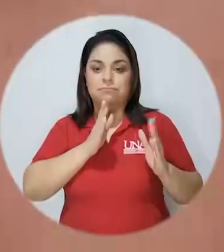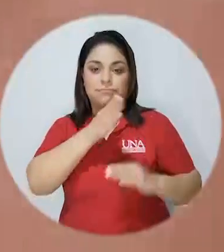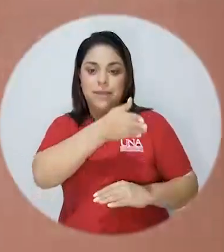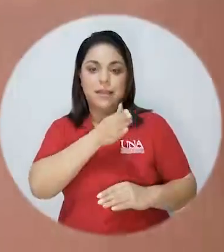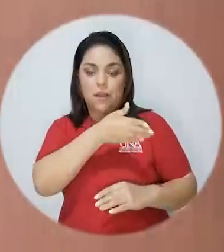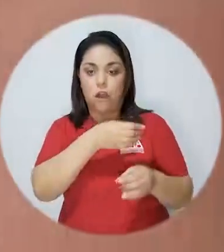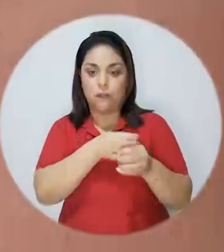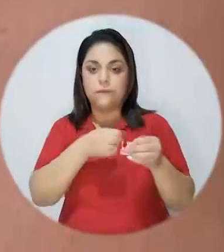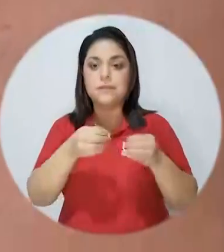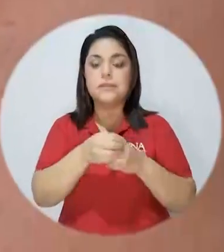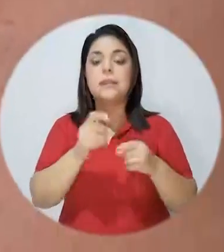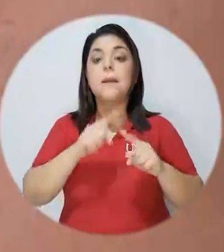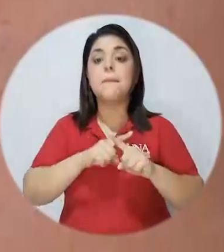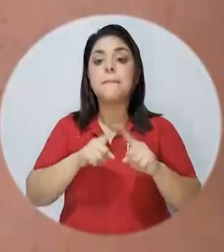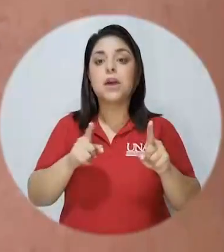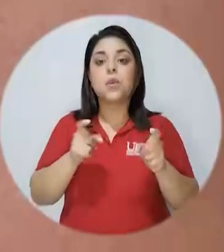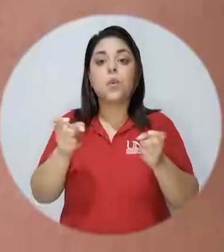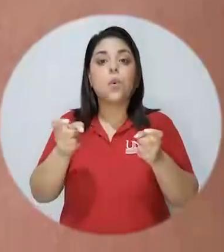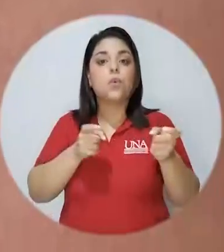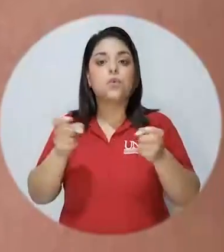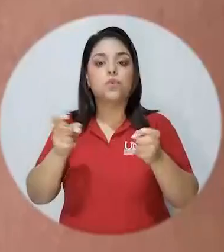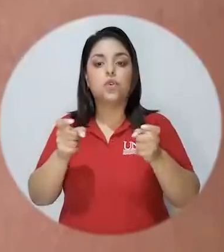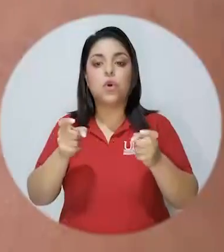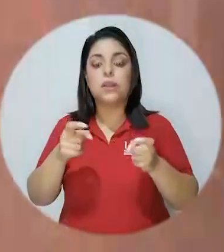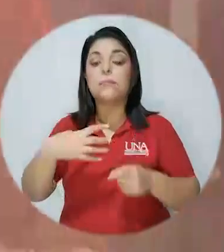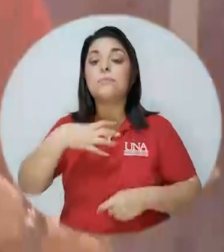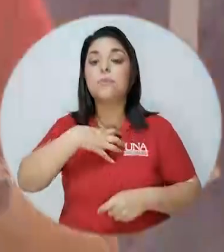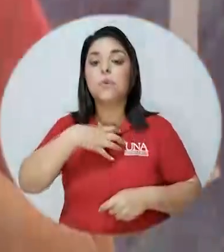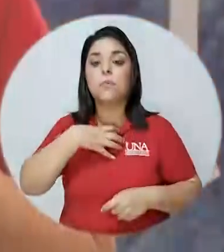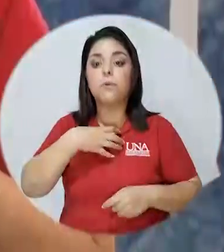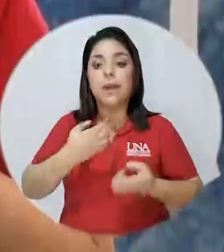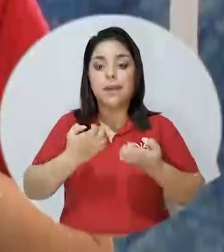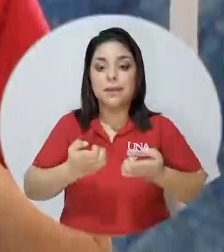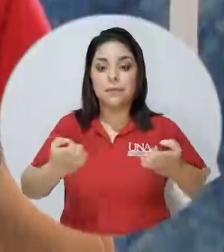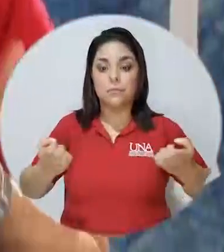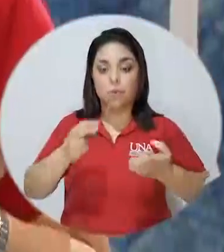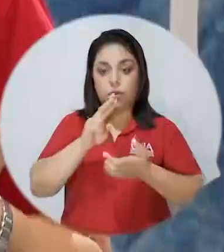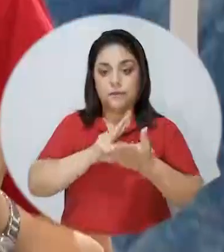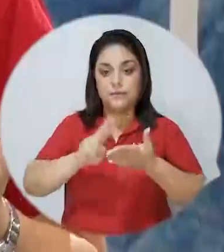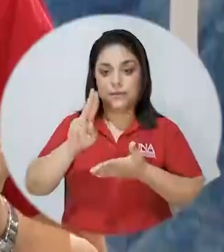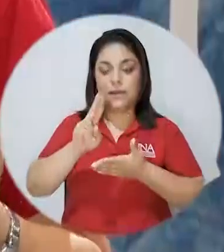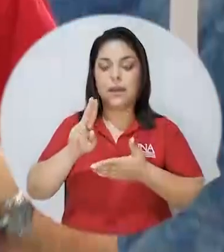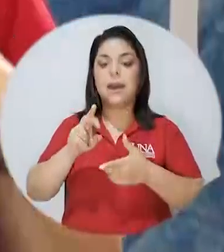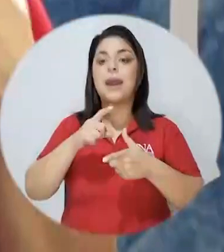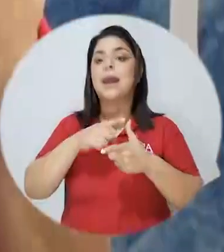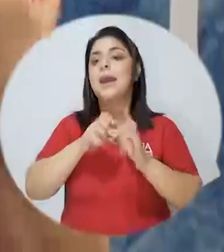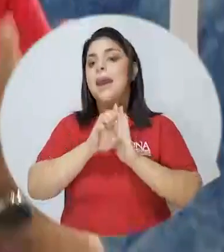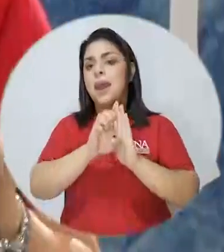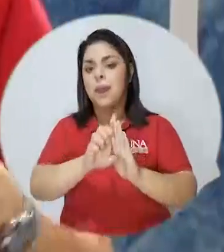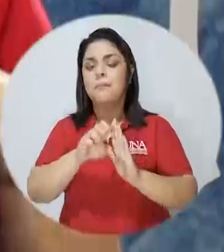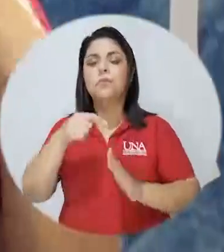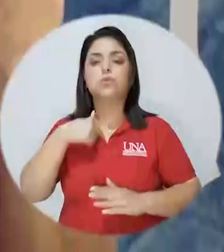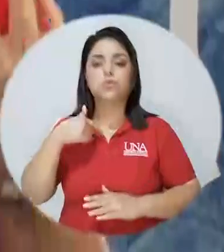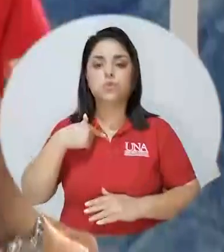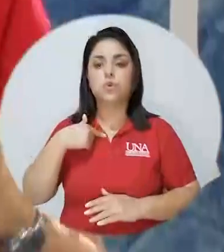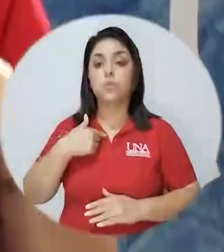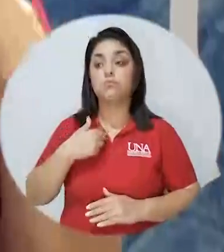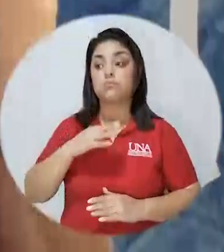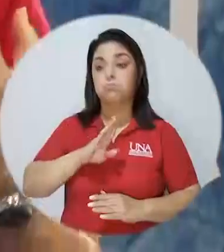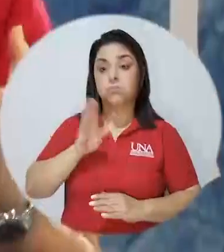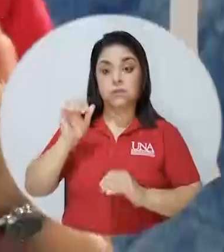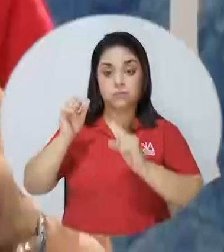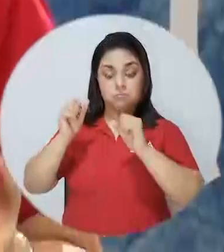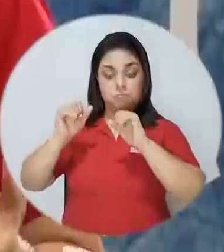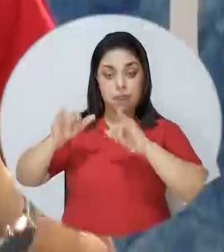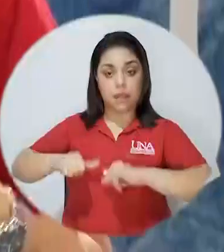control del uso de los activos, pero no es obligación. De hecho, yo en el teletrabajo, pues yo me ahorro muchas cosas. Yo me ahorro el transporte, me ahorro el tiempo, me